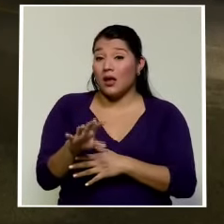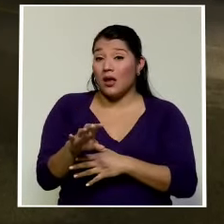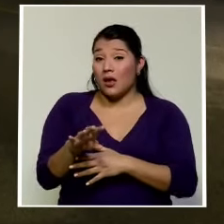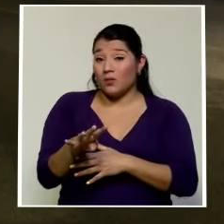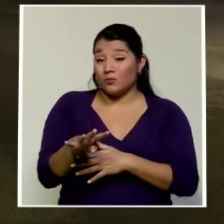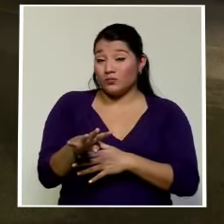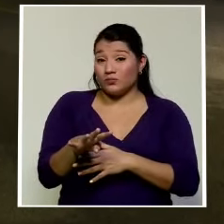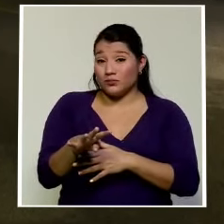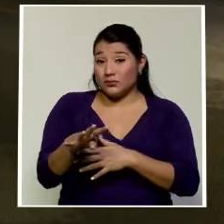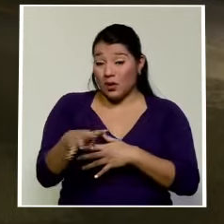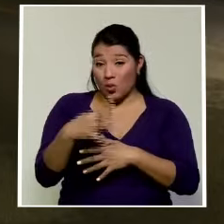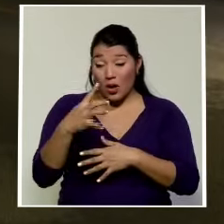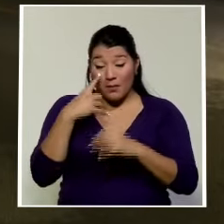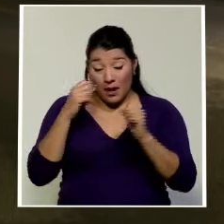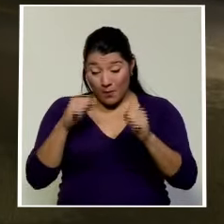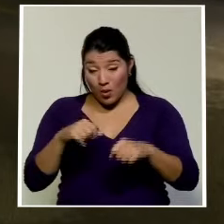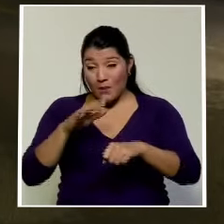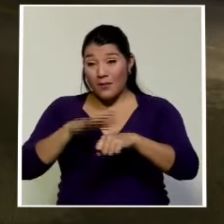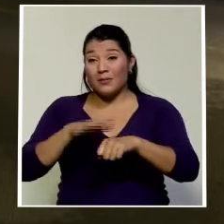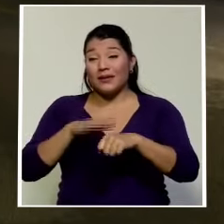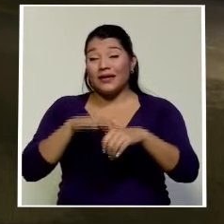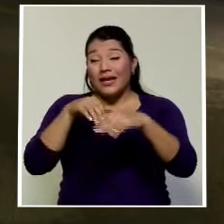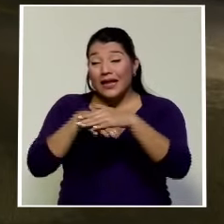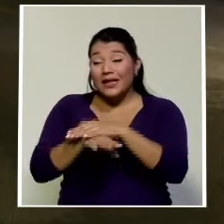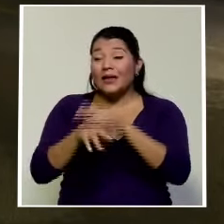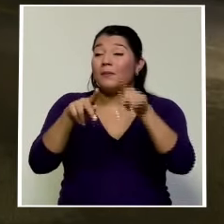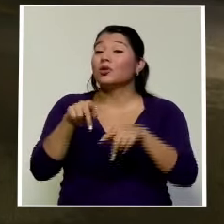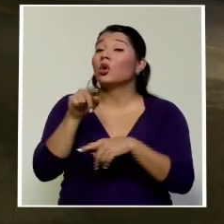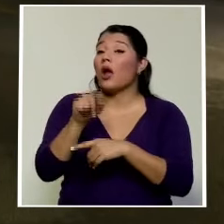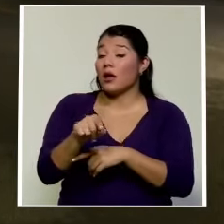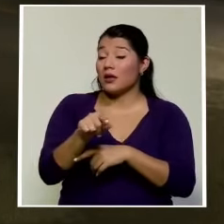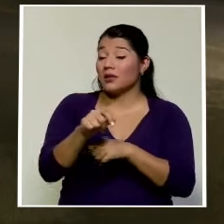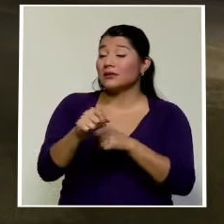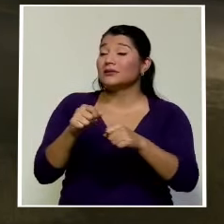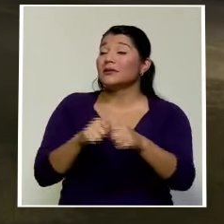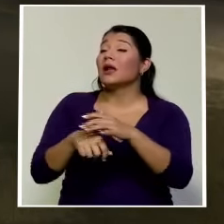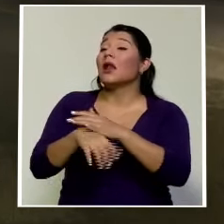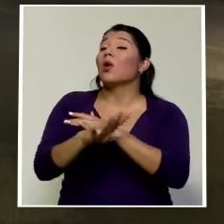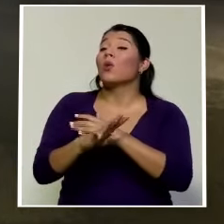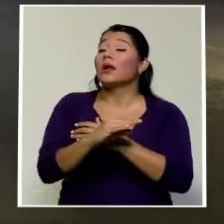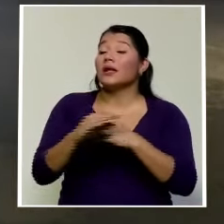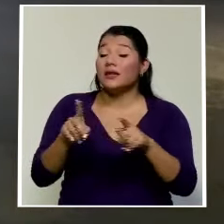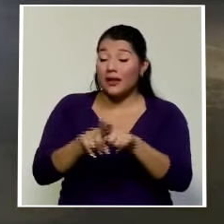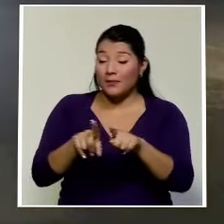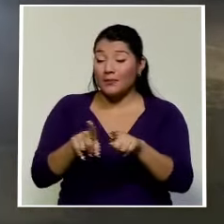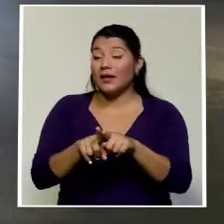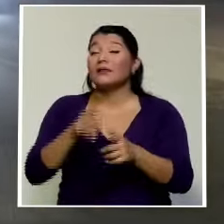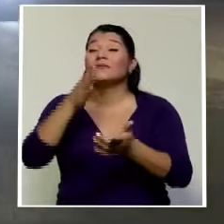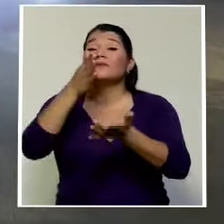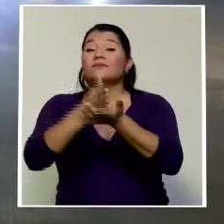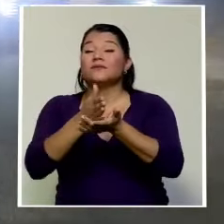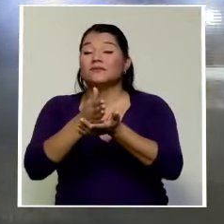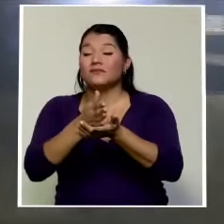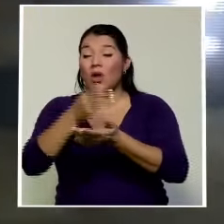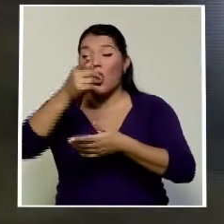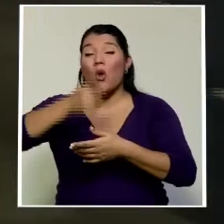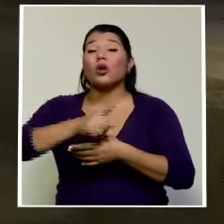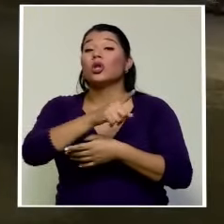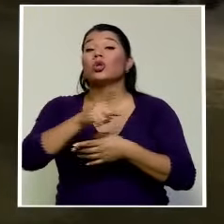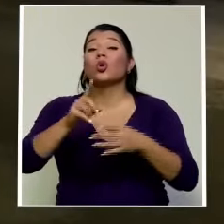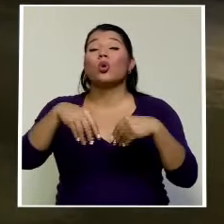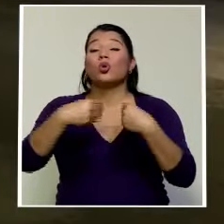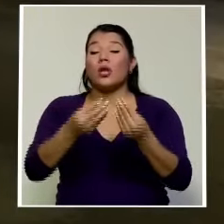personas indiciadas a este centro, y también levanta esta orden que generó cuestionamiento de no brindar más detalles sobre